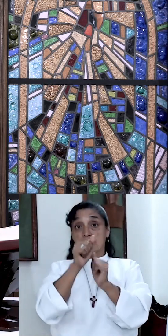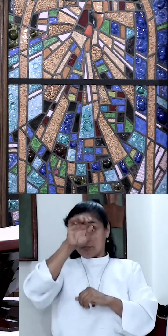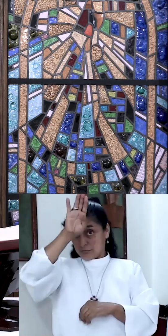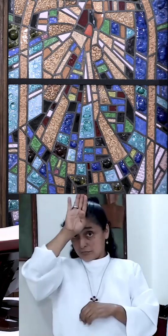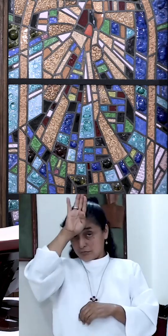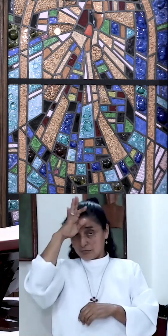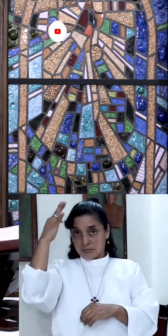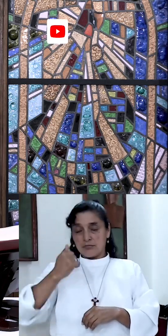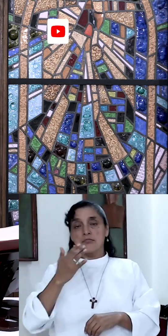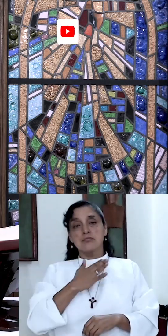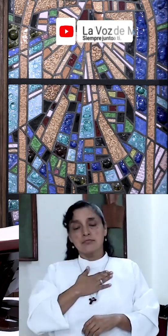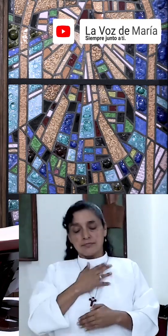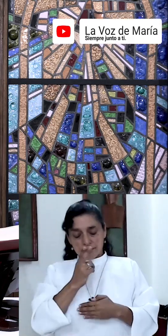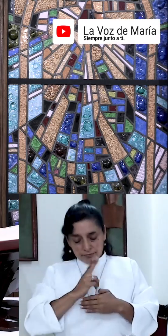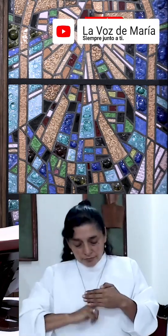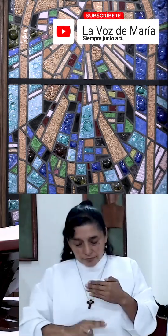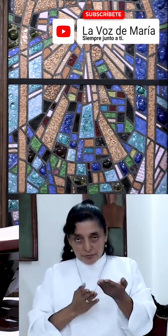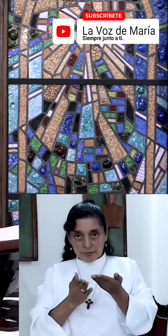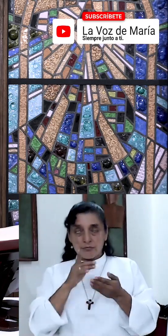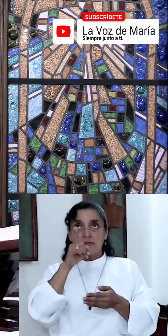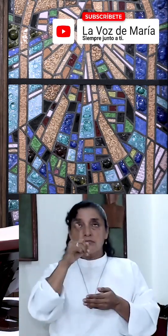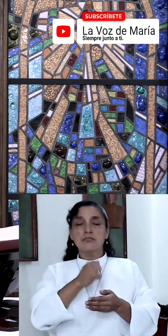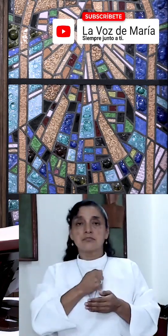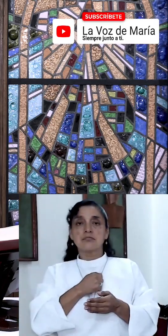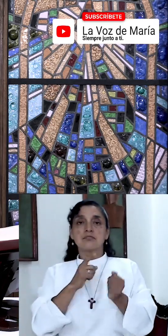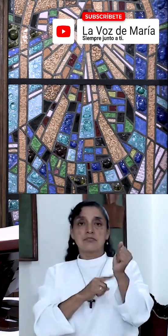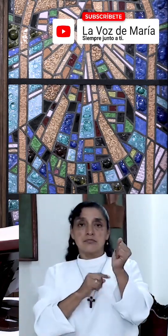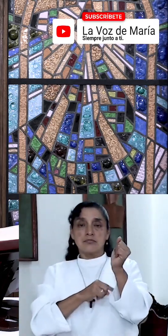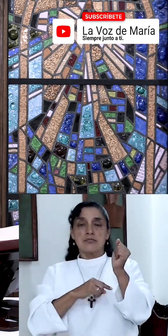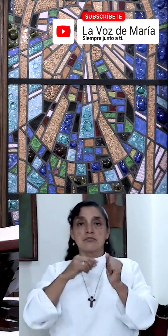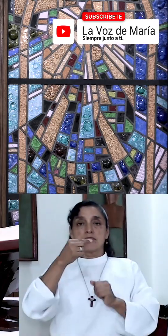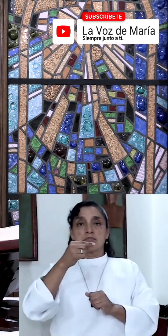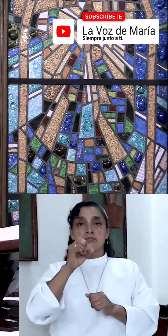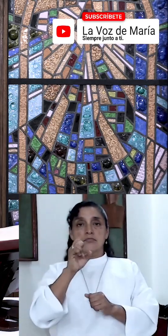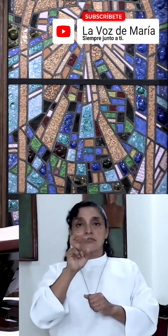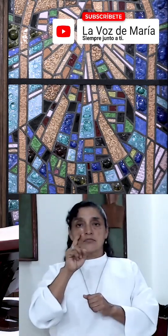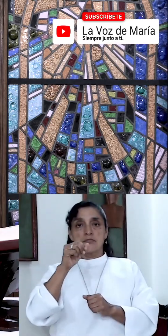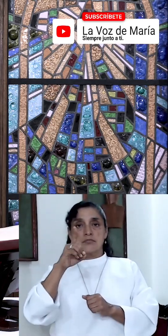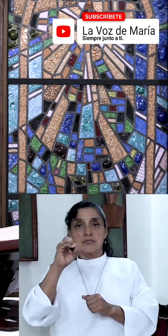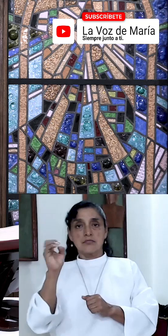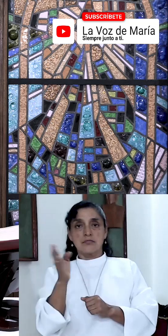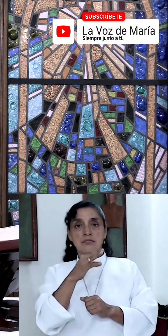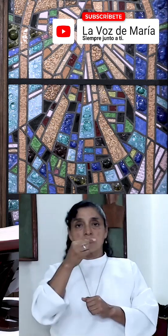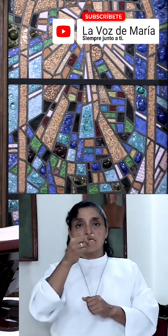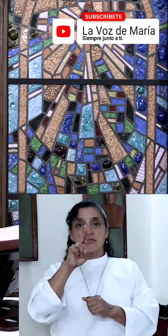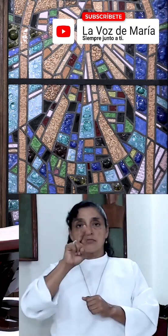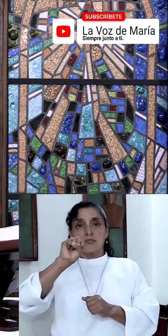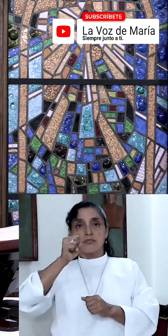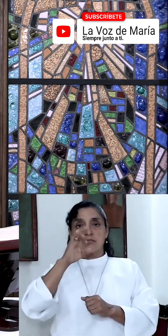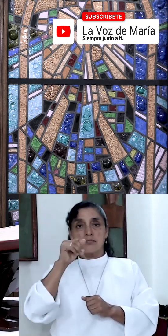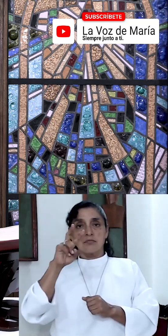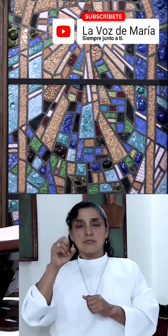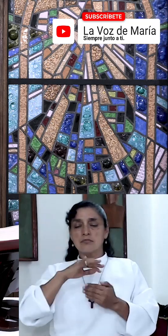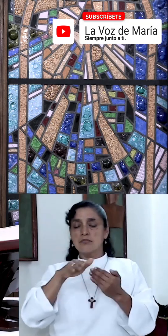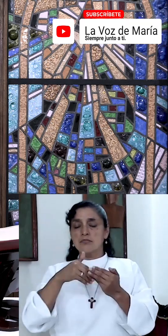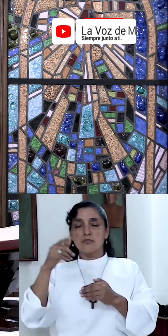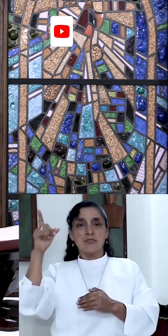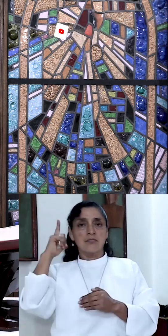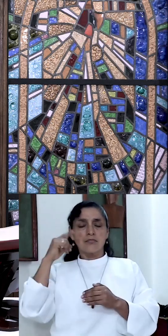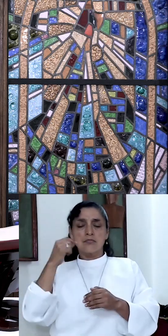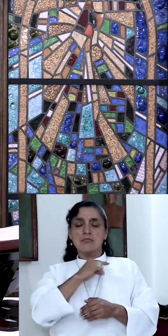Francisco, conmigo indigno siervo tuyo, con mis hermanos Gerardo y Gustavo, y todos los pastores que cuide tu